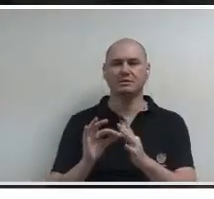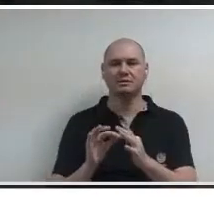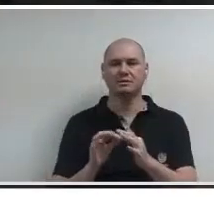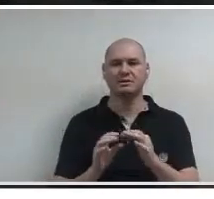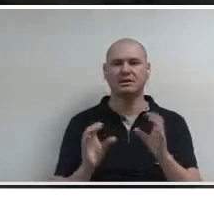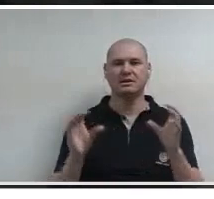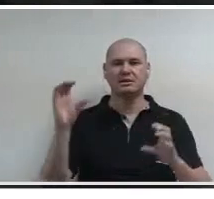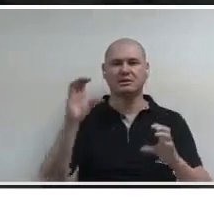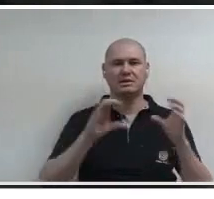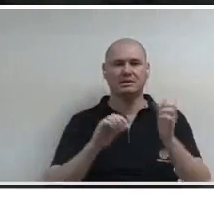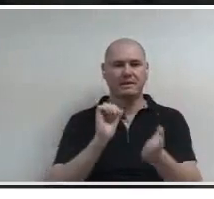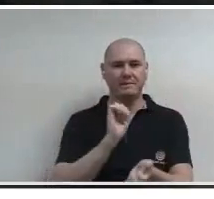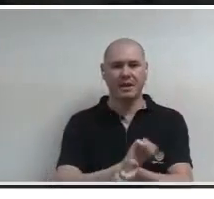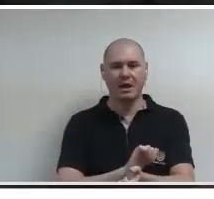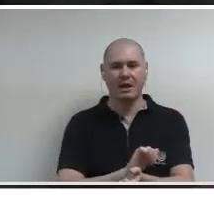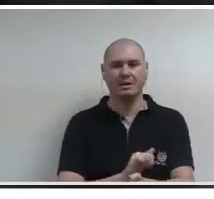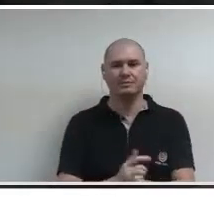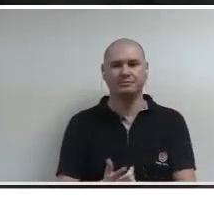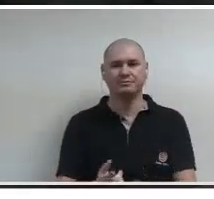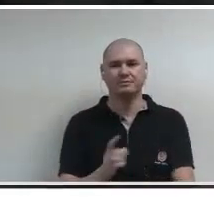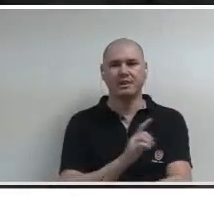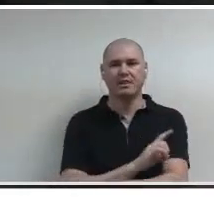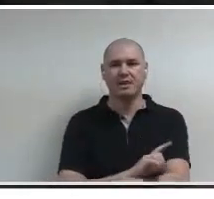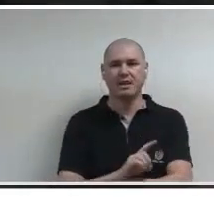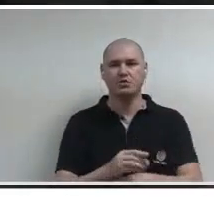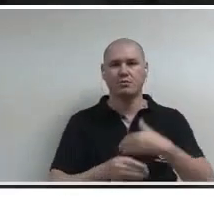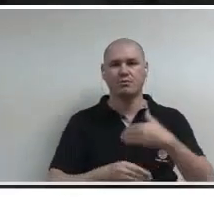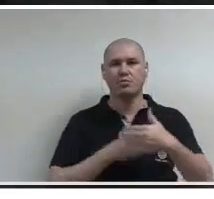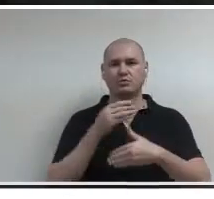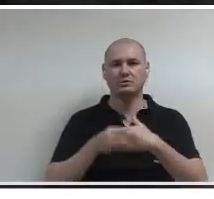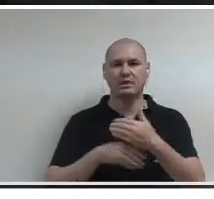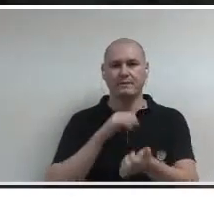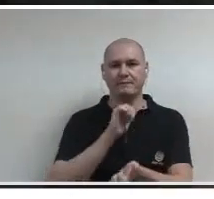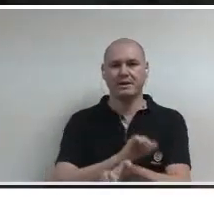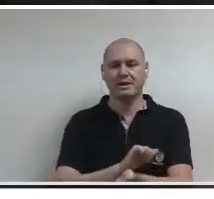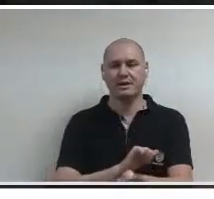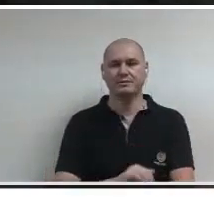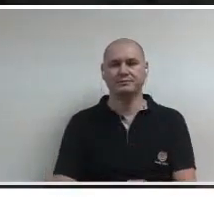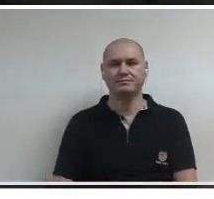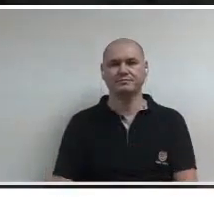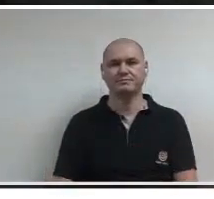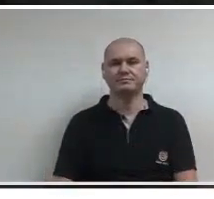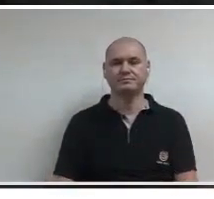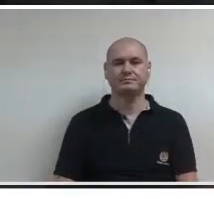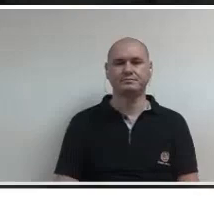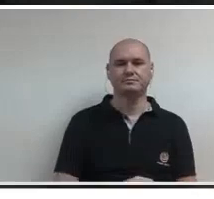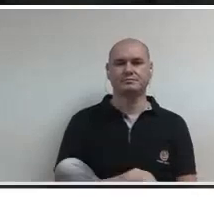2016, PABI, curso de especialización en ciencia penal, derecho procesal penal,